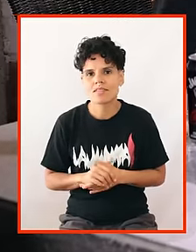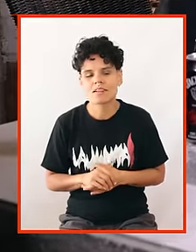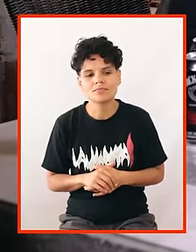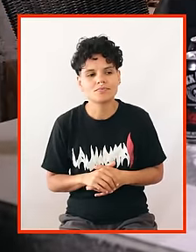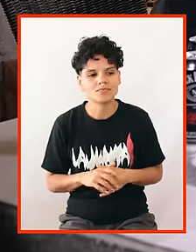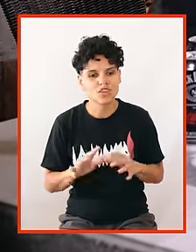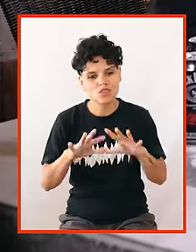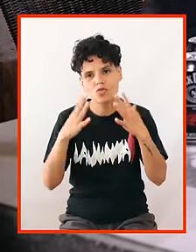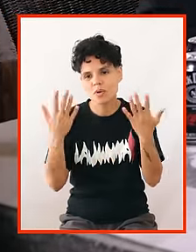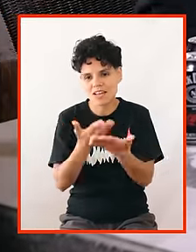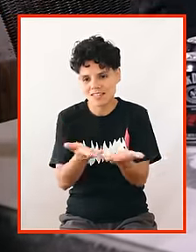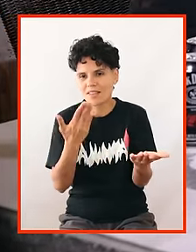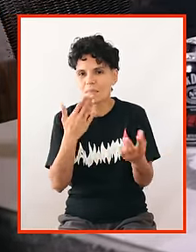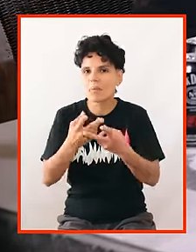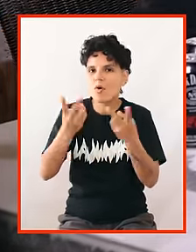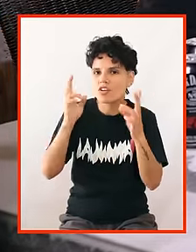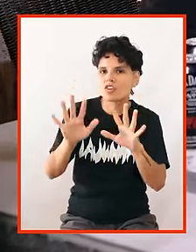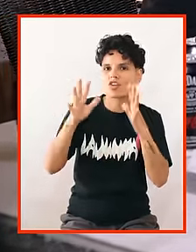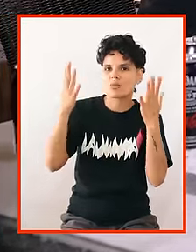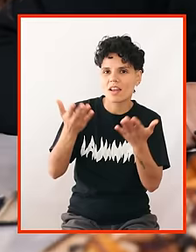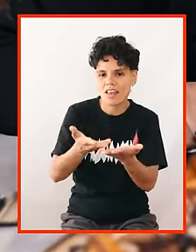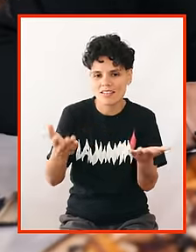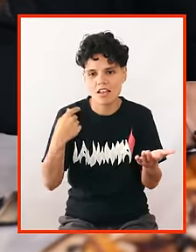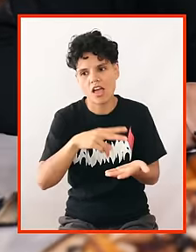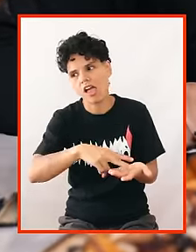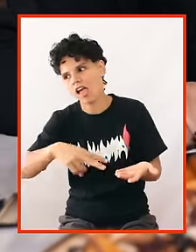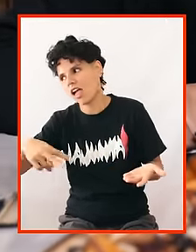espectáculo sin igual. Sin igual, un espectáculo sin sense.